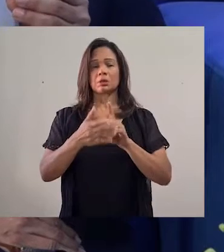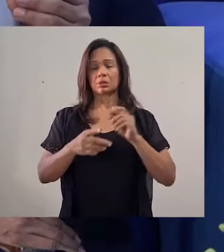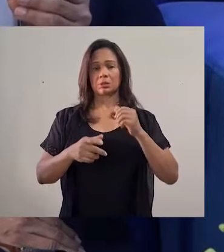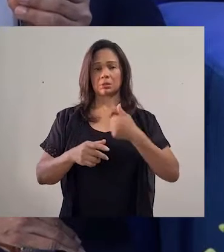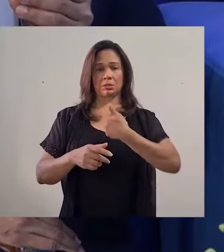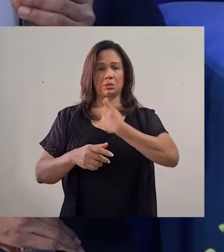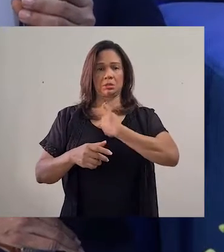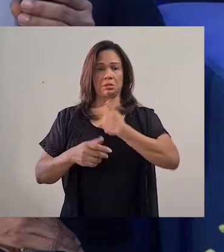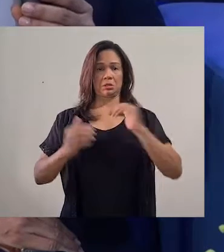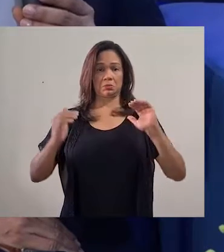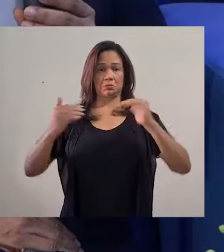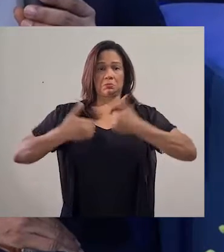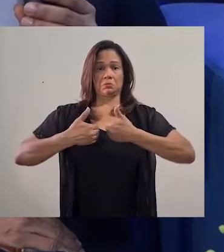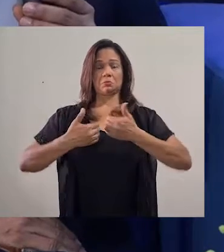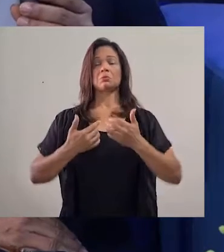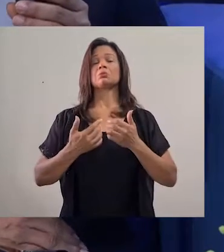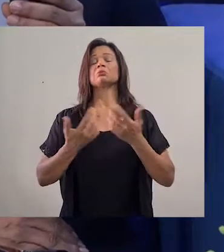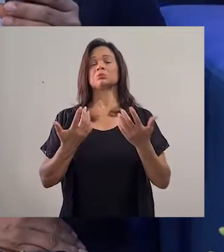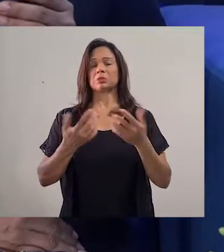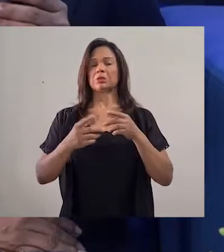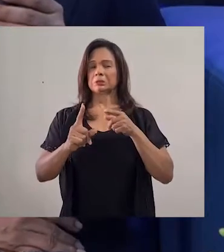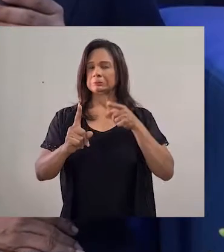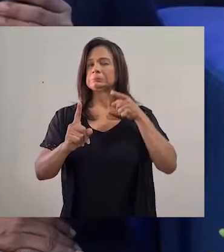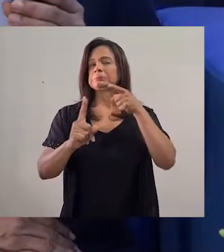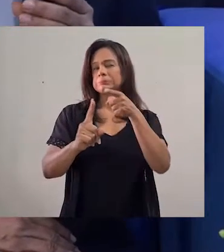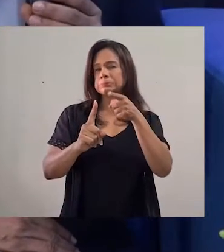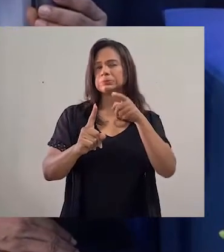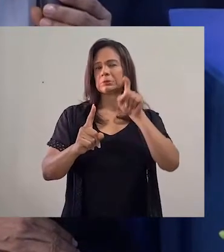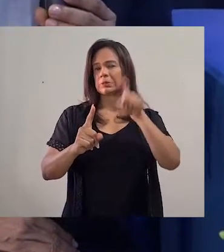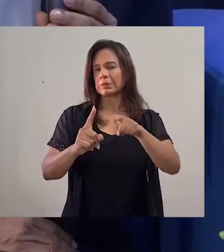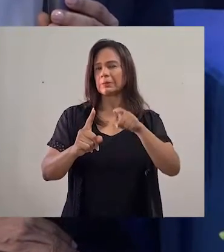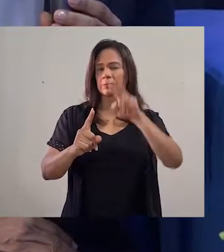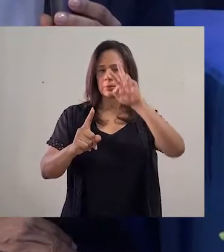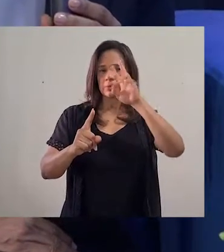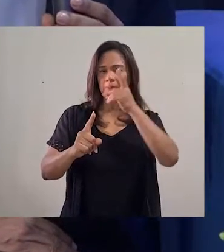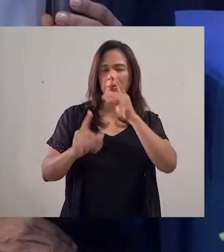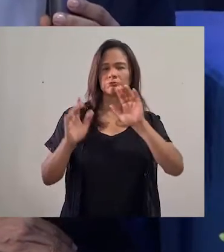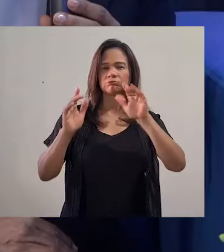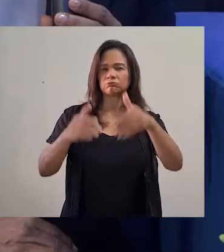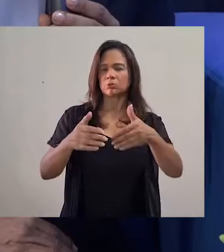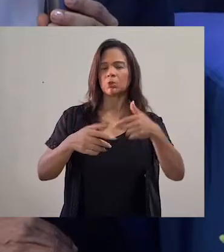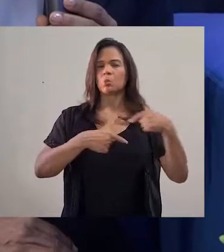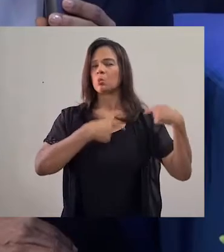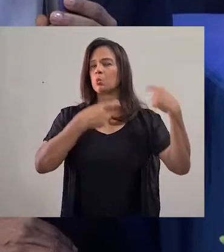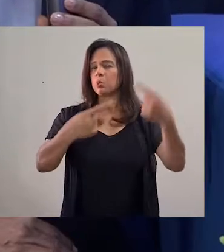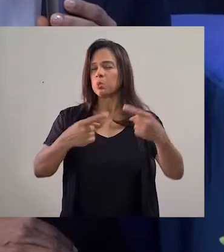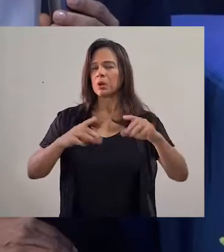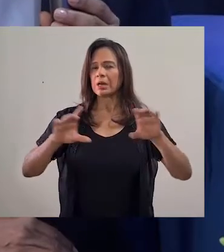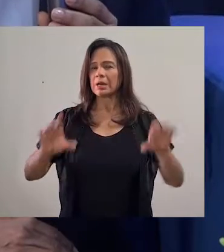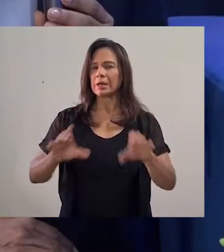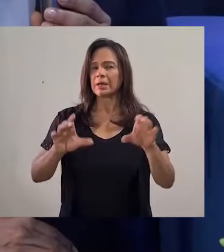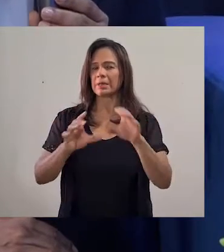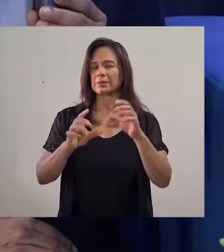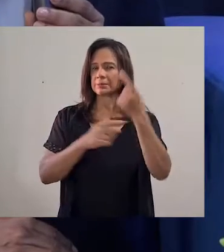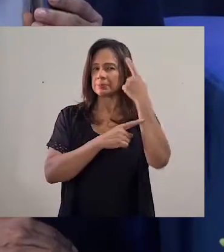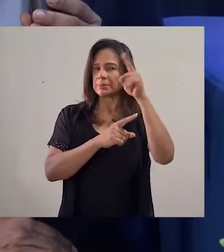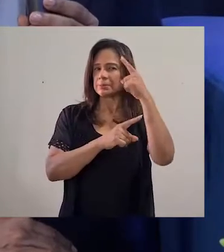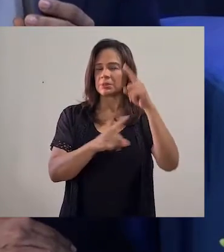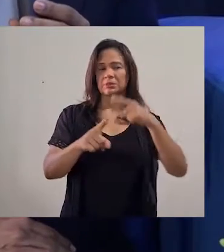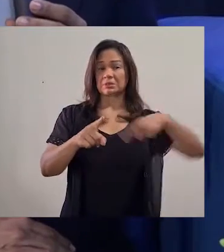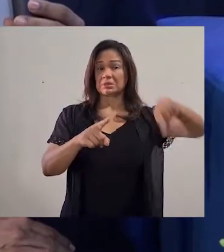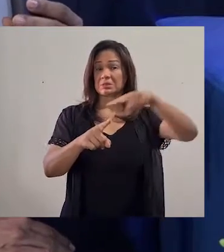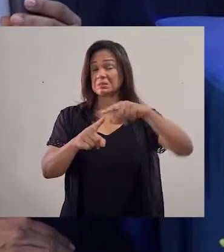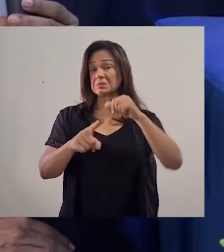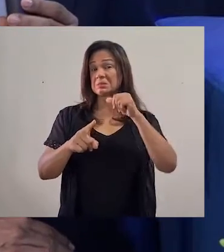condición de discapacidad en autismo, que es una de los mayores retos que tenemos en el país. Una deuda social, porque